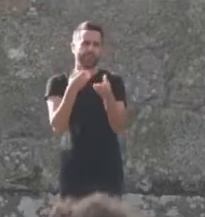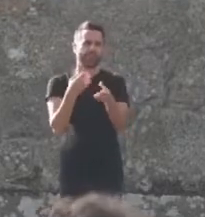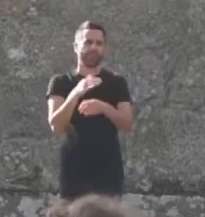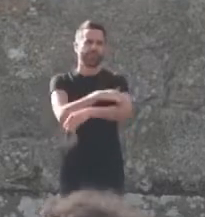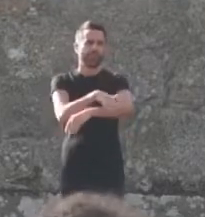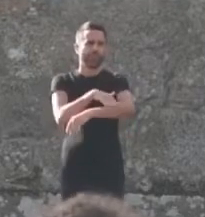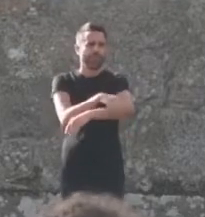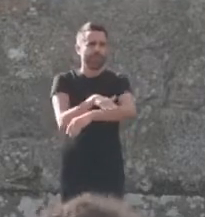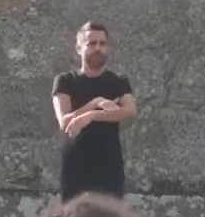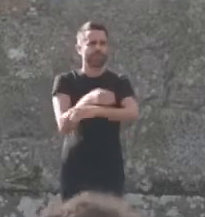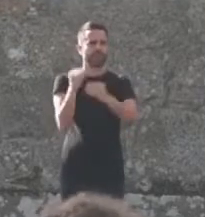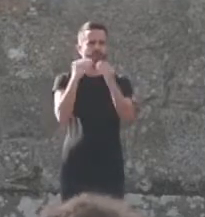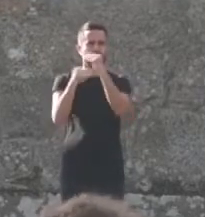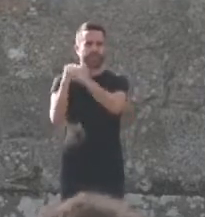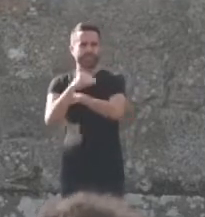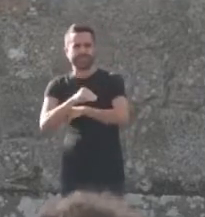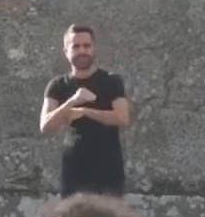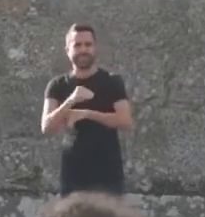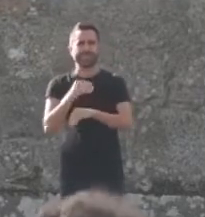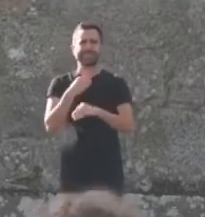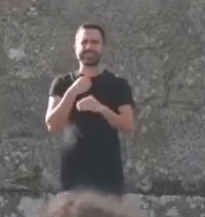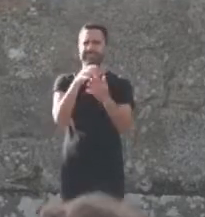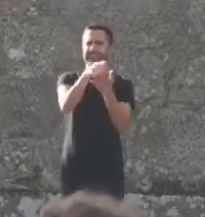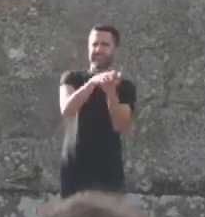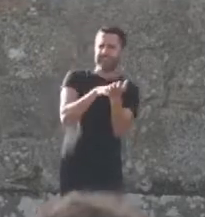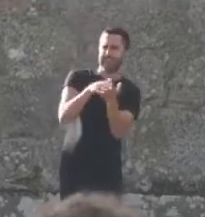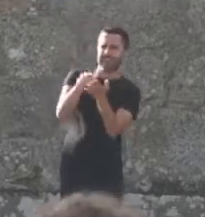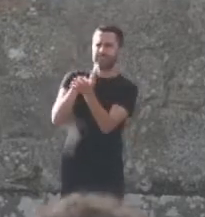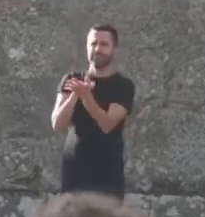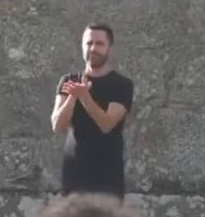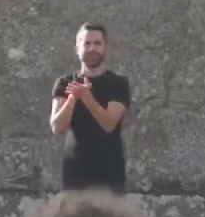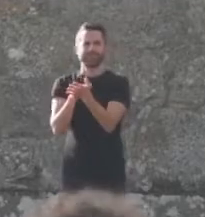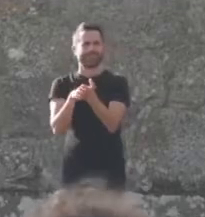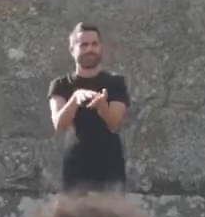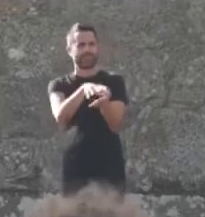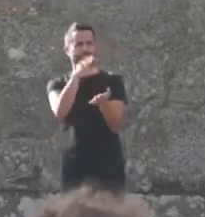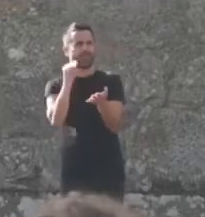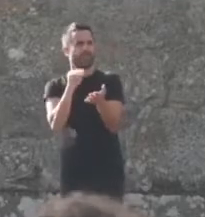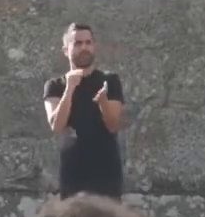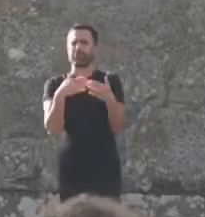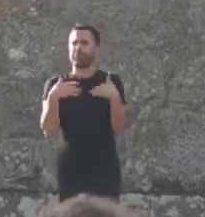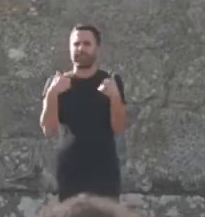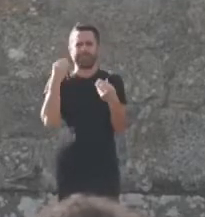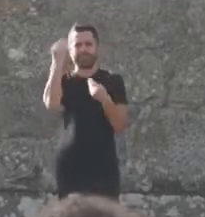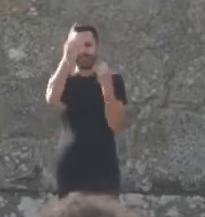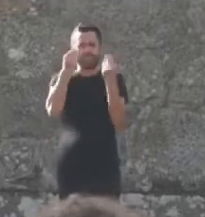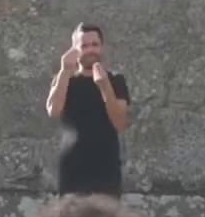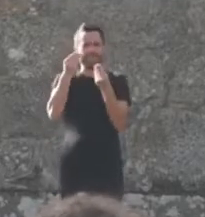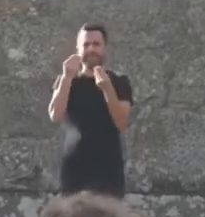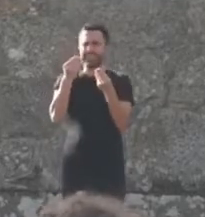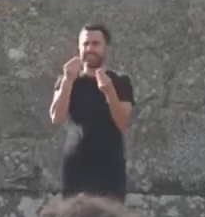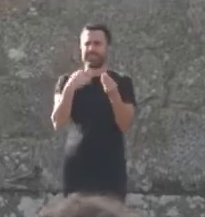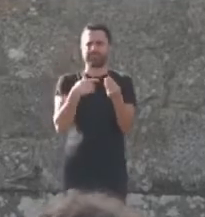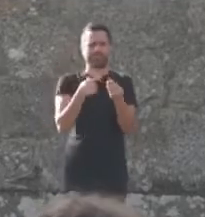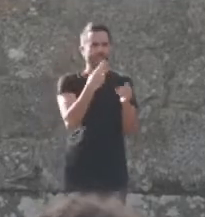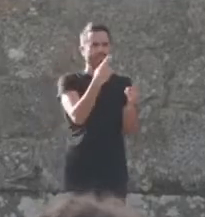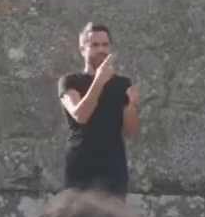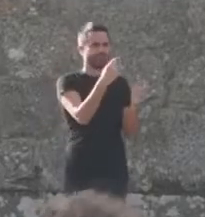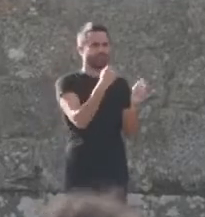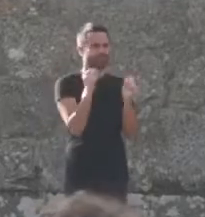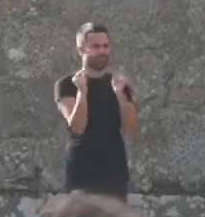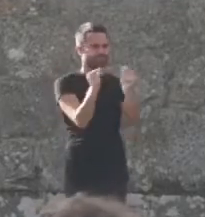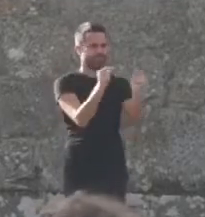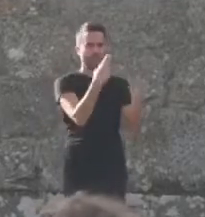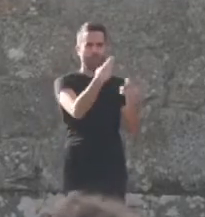das interpretacións e do que queirades pensar. Por riba de todo iso, por riba das